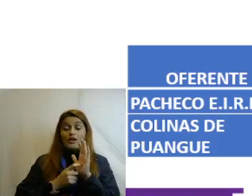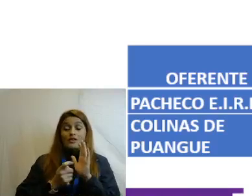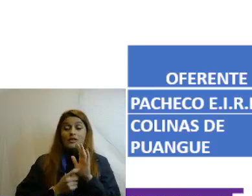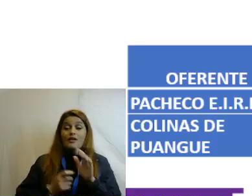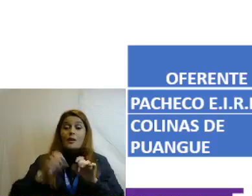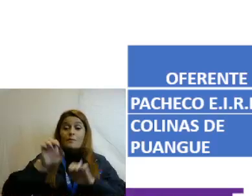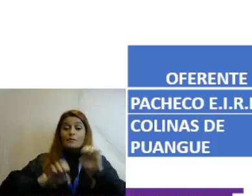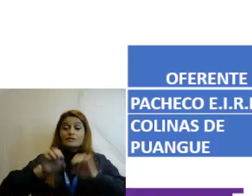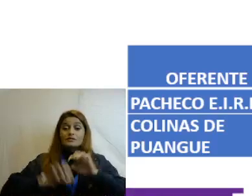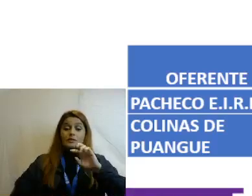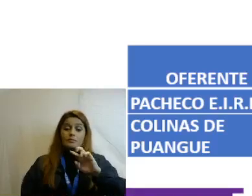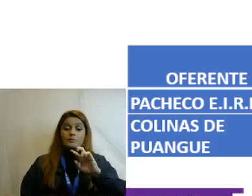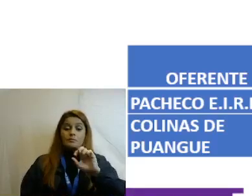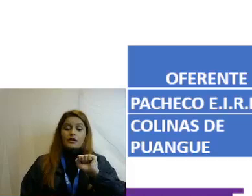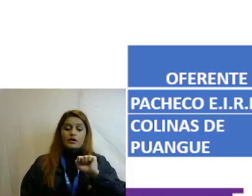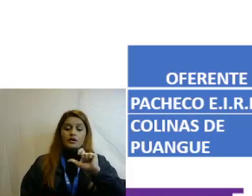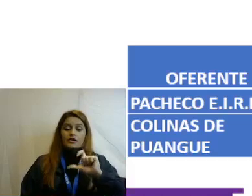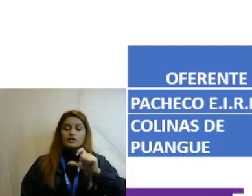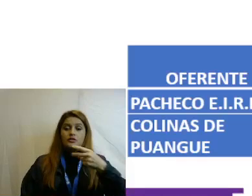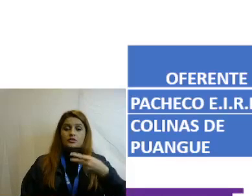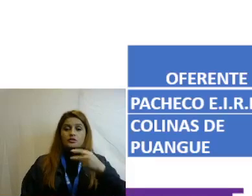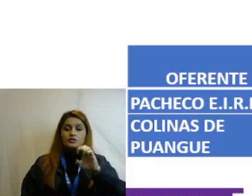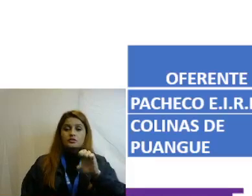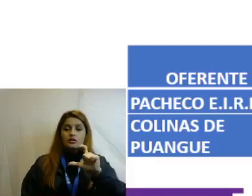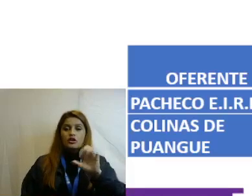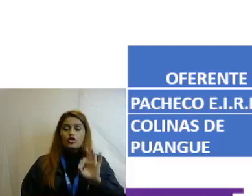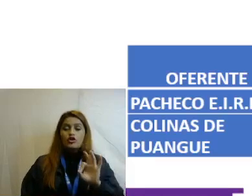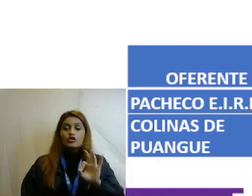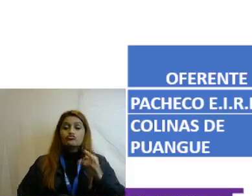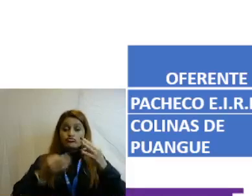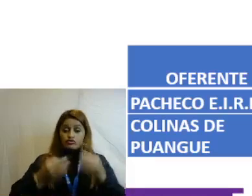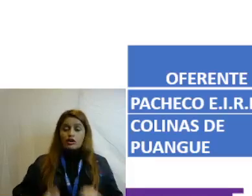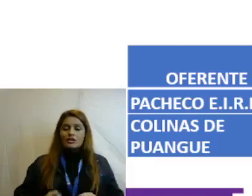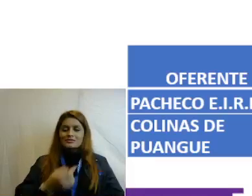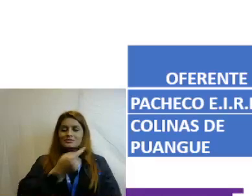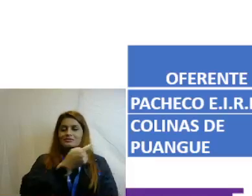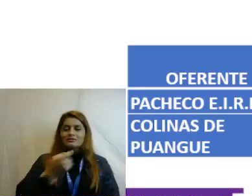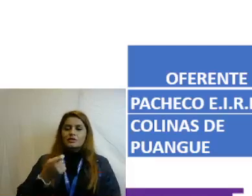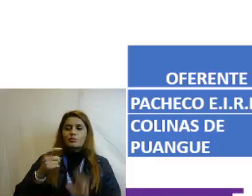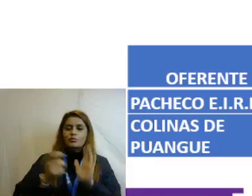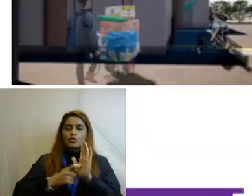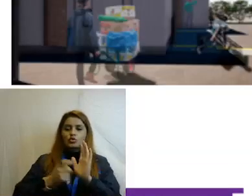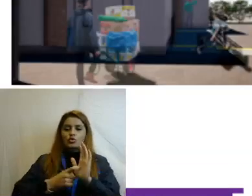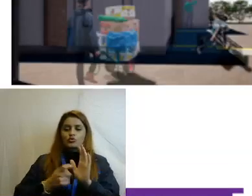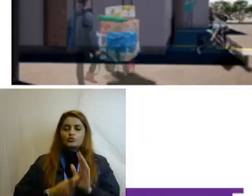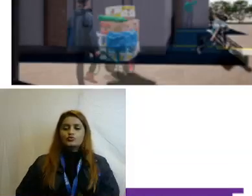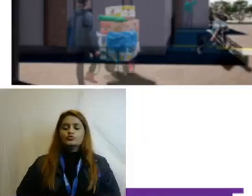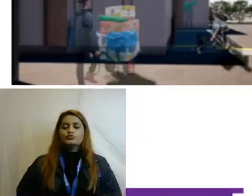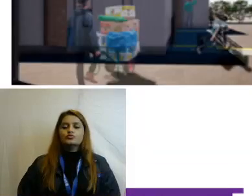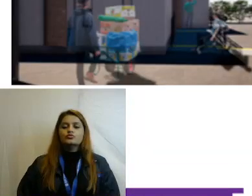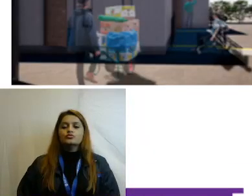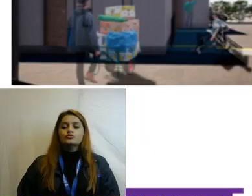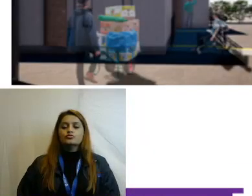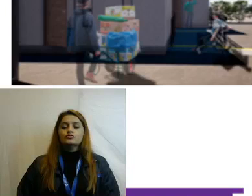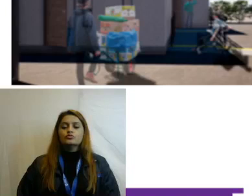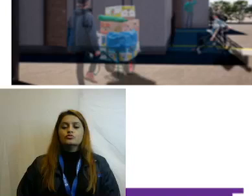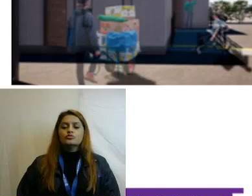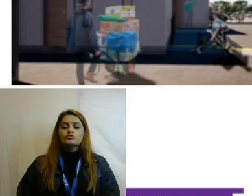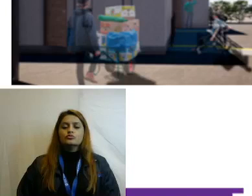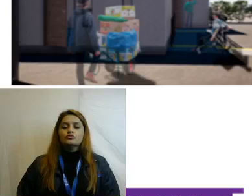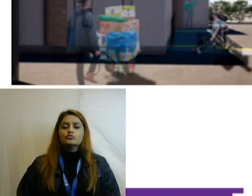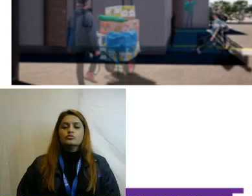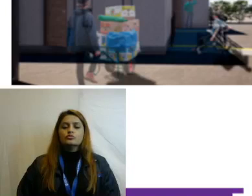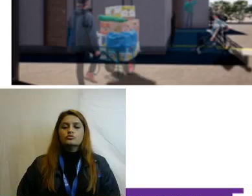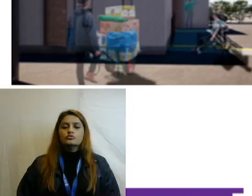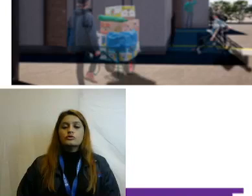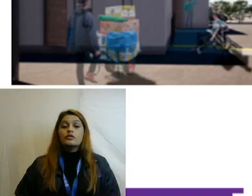Pacheco corresponde a 100 puntos y Colinas de Puangue con 77,6. Aquí a continuación